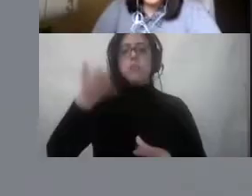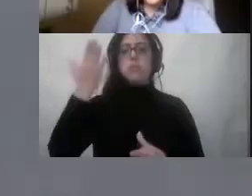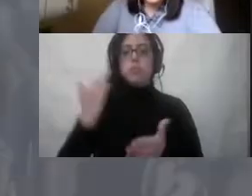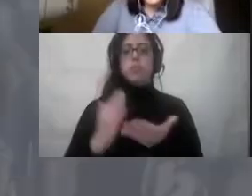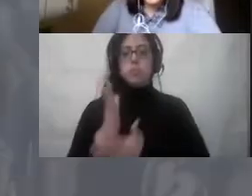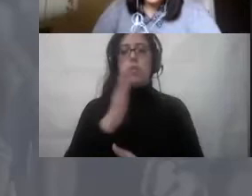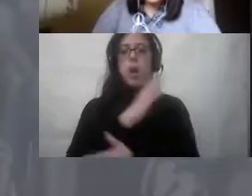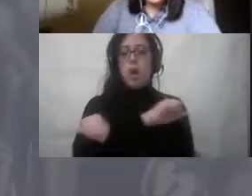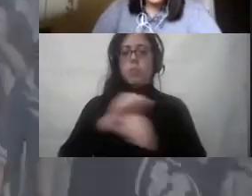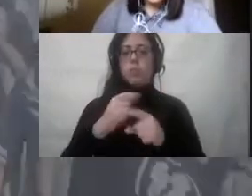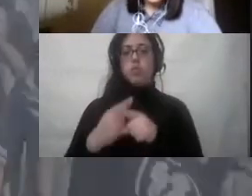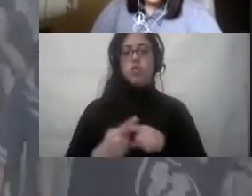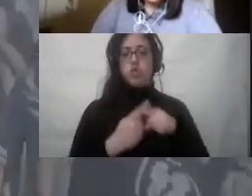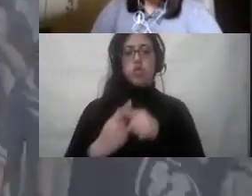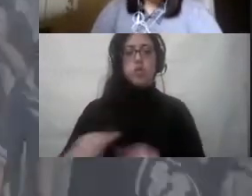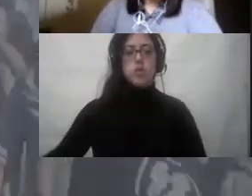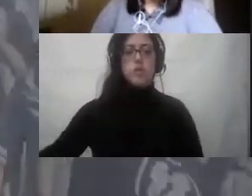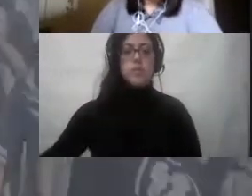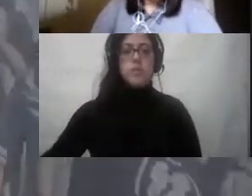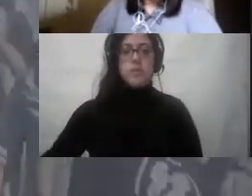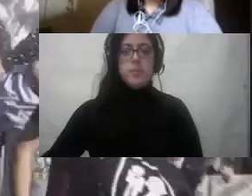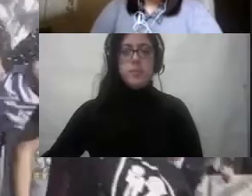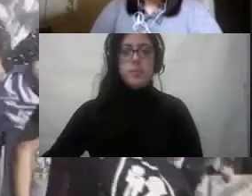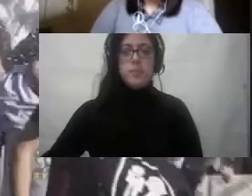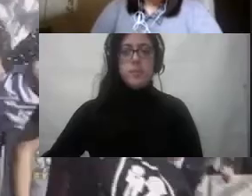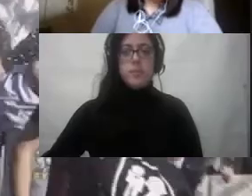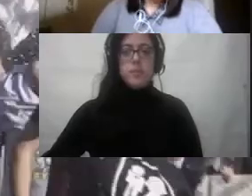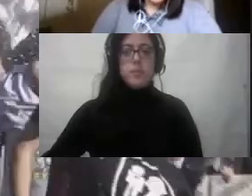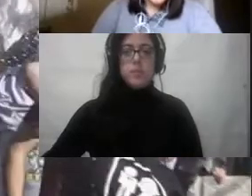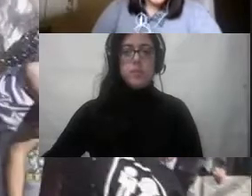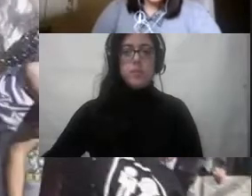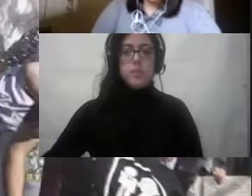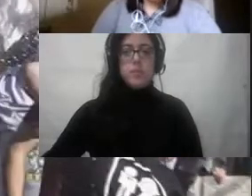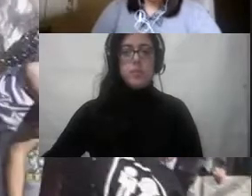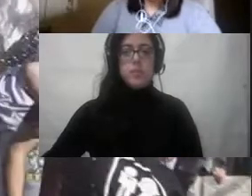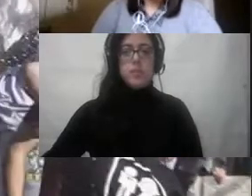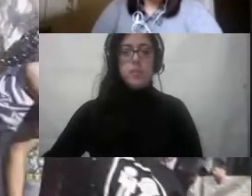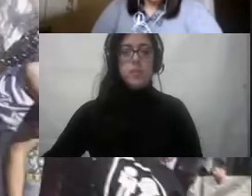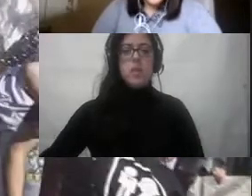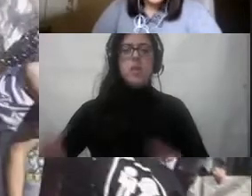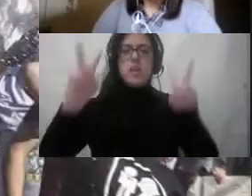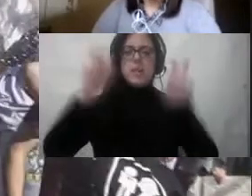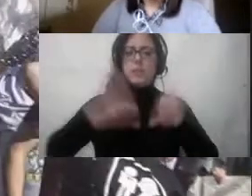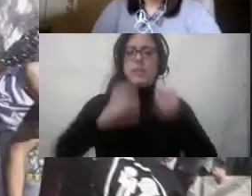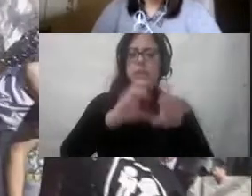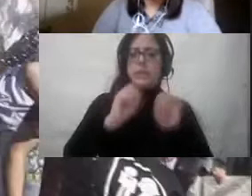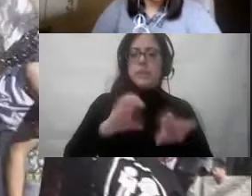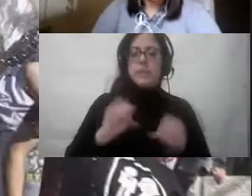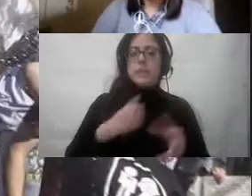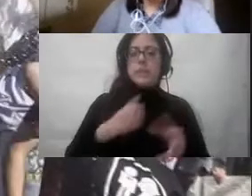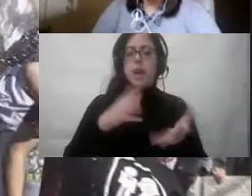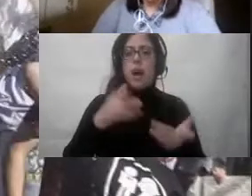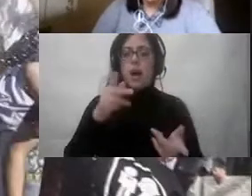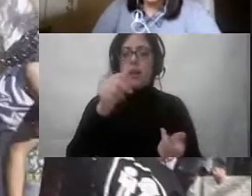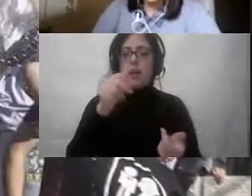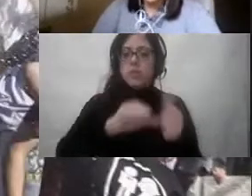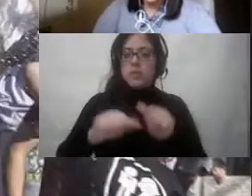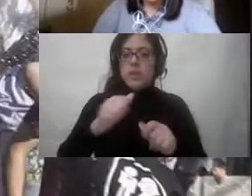estallido social. Problematizar la ciencia y las ciencias sociales. ¿Qué nos ahora cuándo? Nos preguntamos